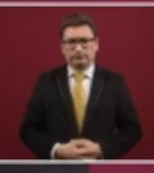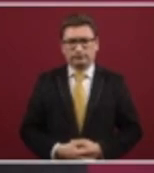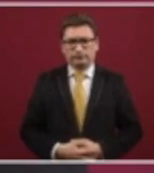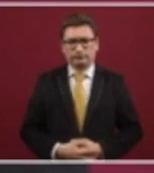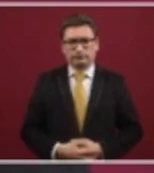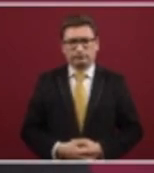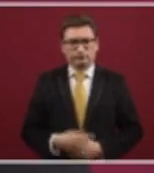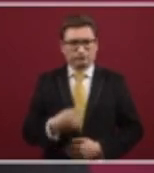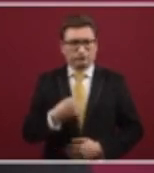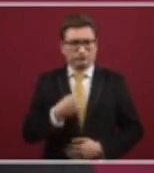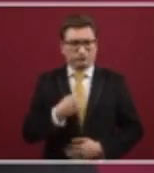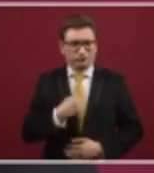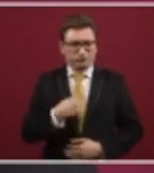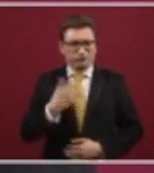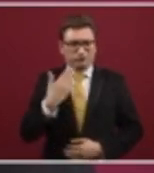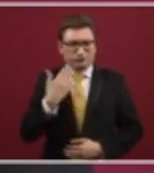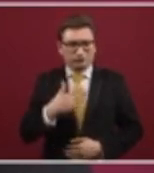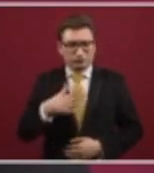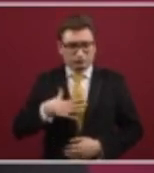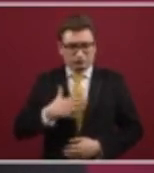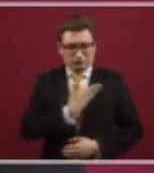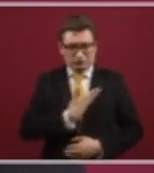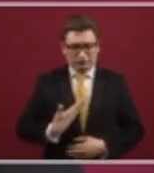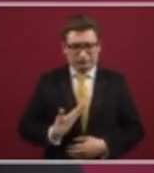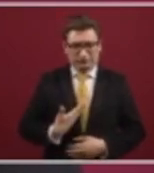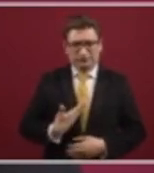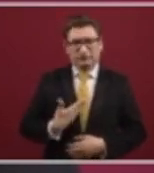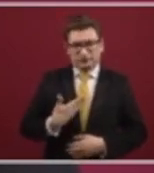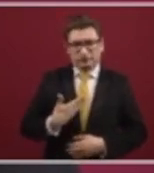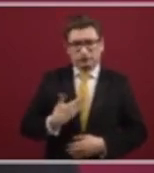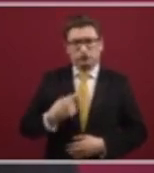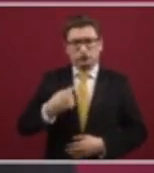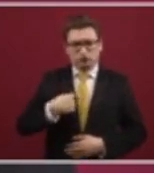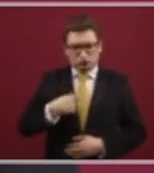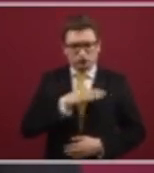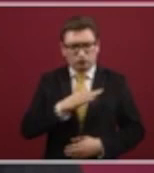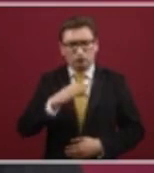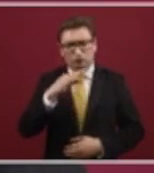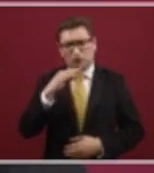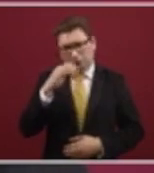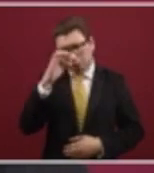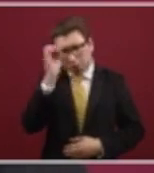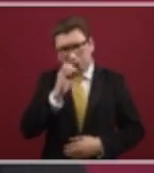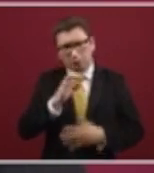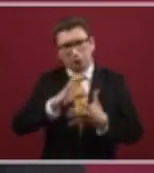yo tengo que ver con el Poder Ejecutivo, también puedo opinar de que